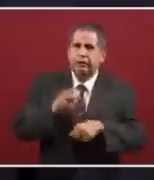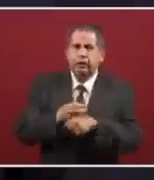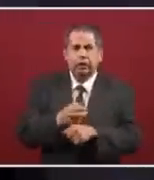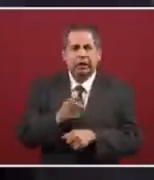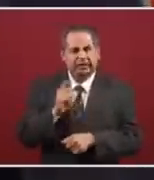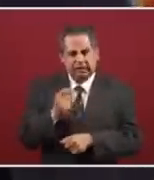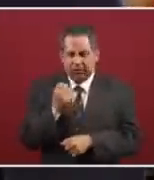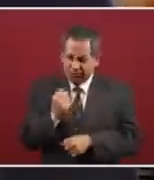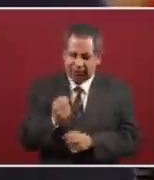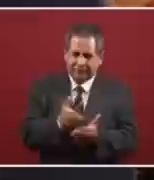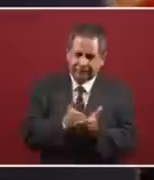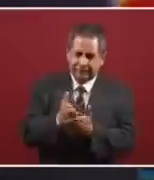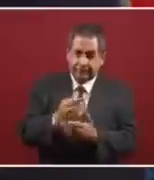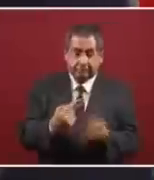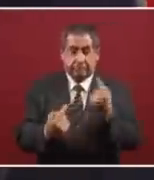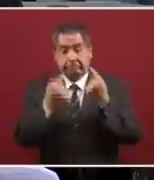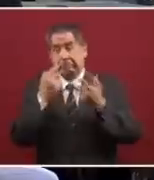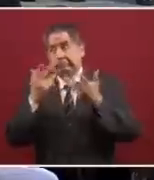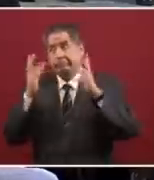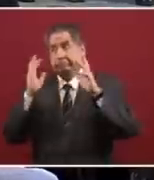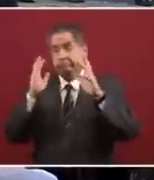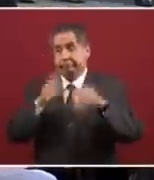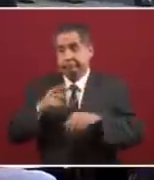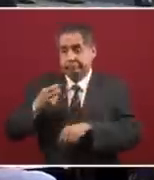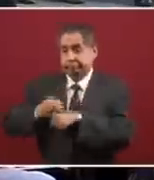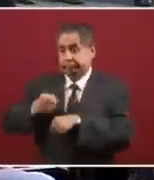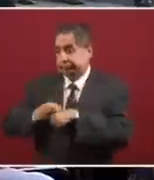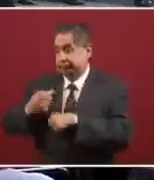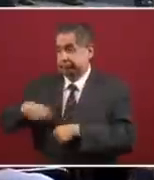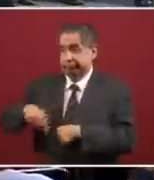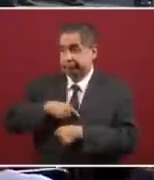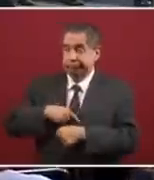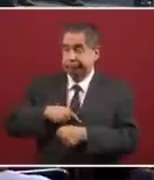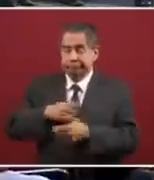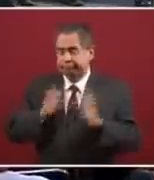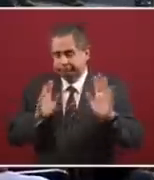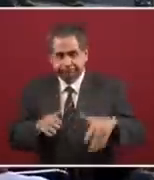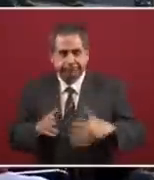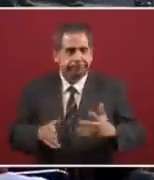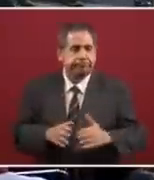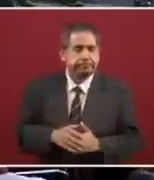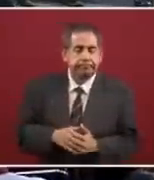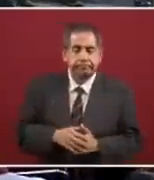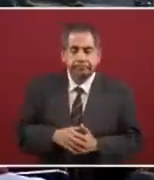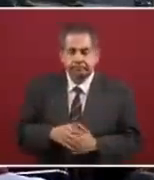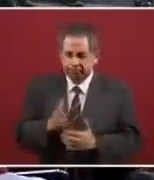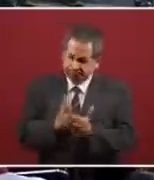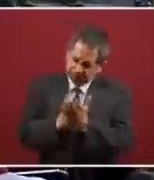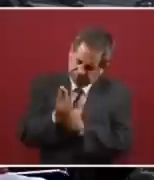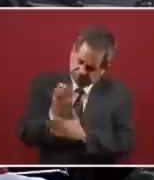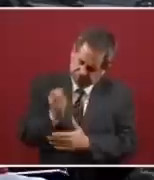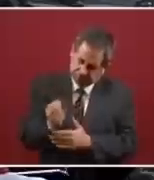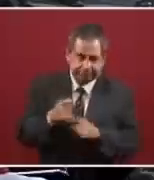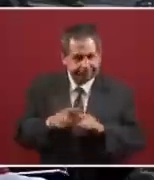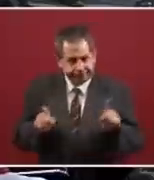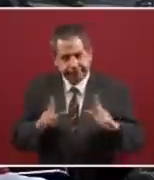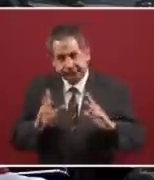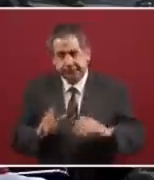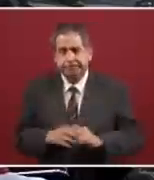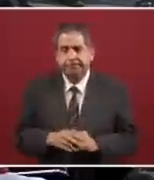luego nos llaman este tercos a los perseverantes y este son cosas distintas